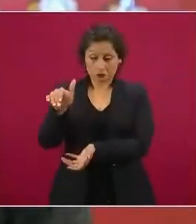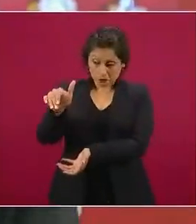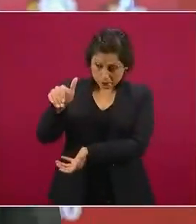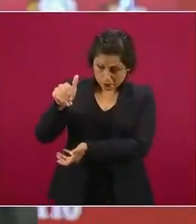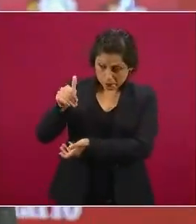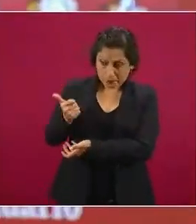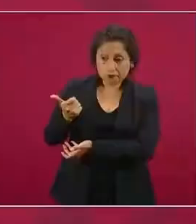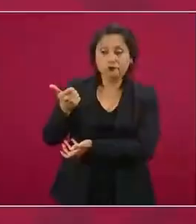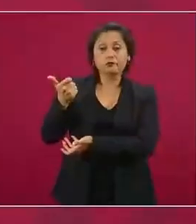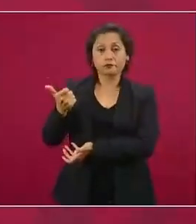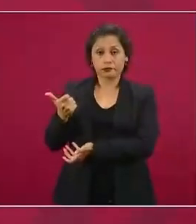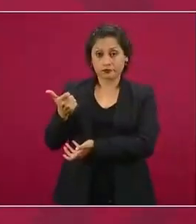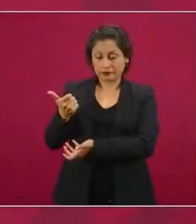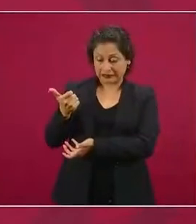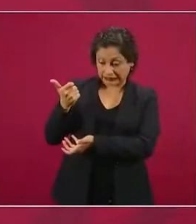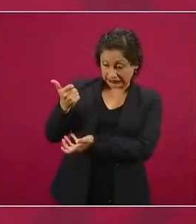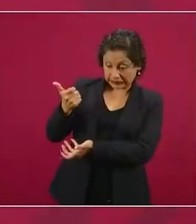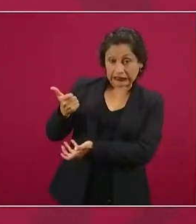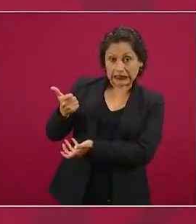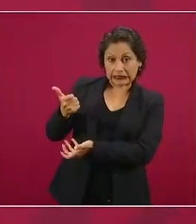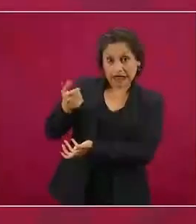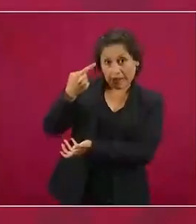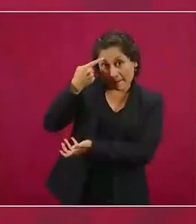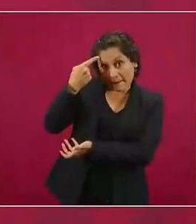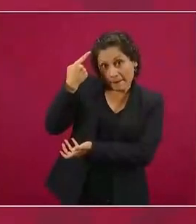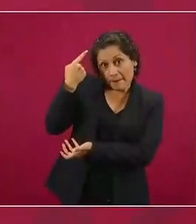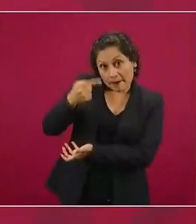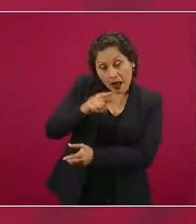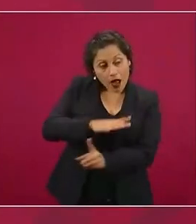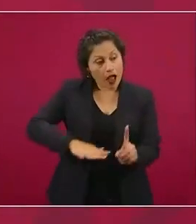se destine al bienestar del pueblo,